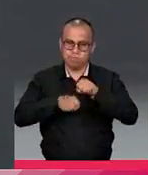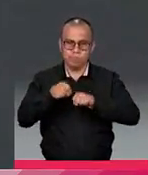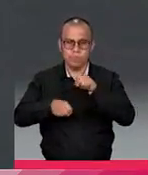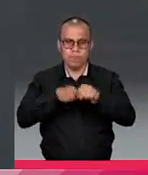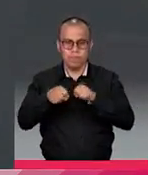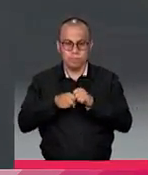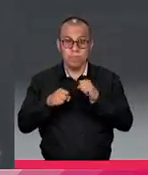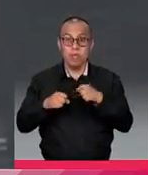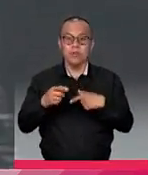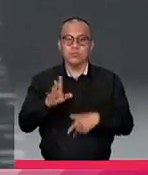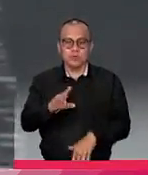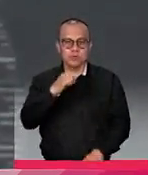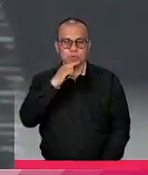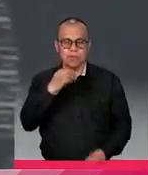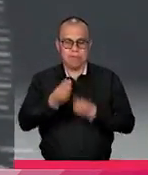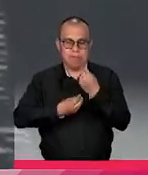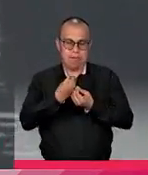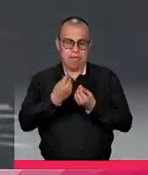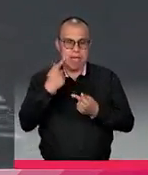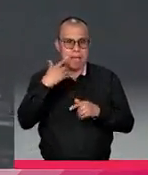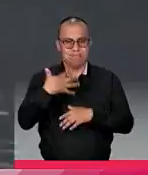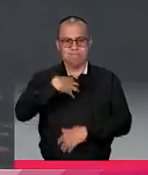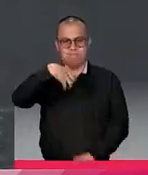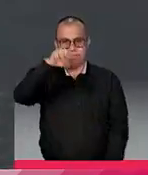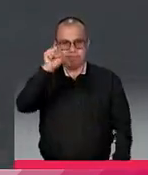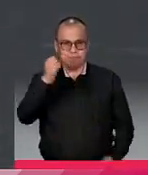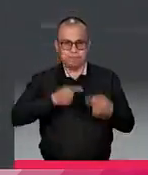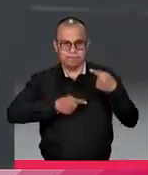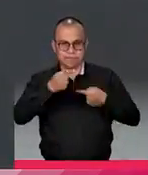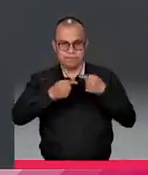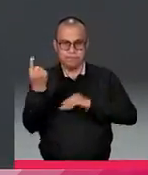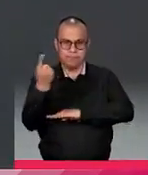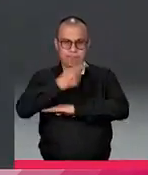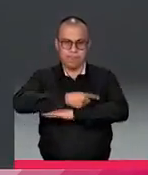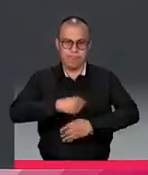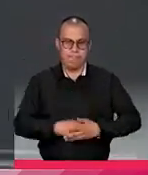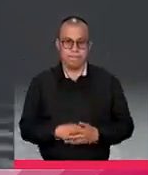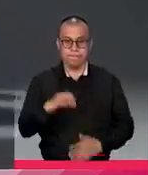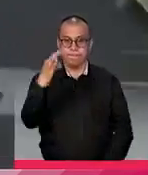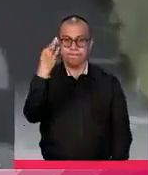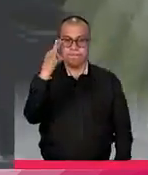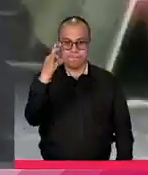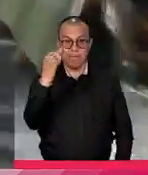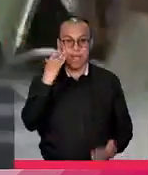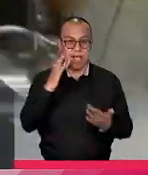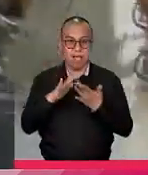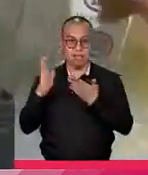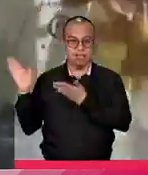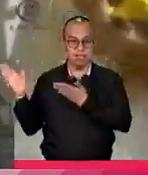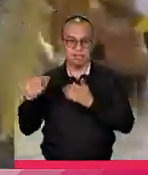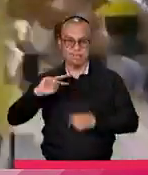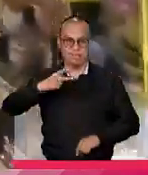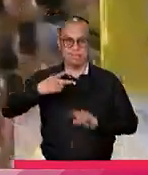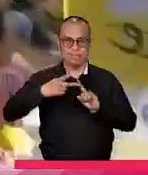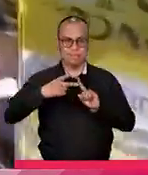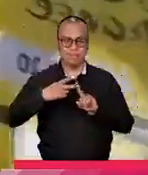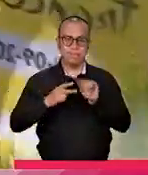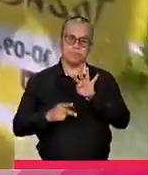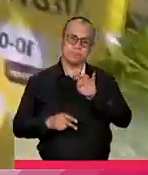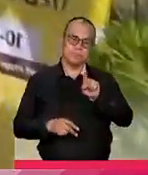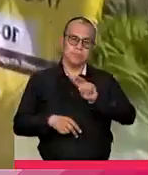suizo logró la victoria en solitario y se llevó de nuevo el premio al más combativo del día. El francés Pierre Roland cruzó la meta en el segundo lugar a